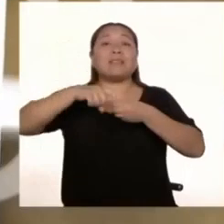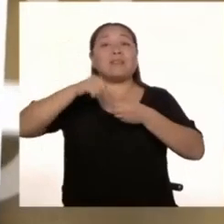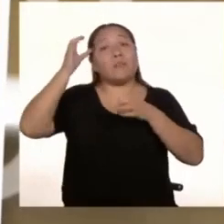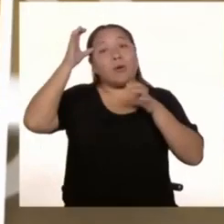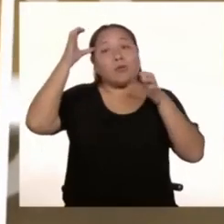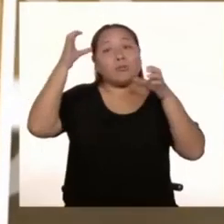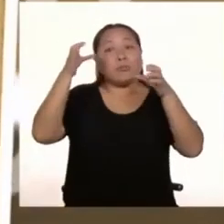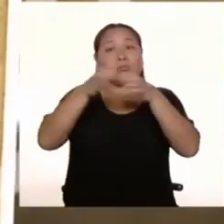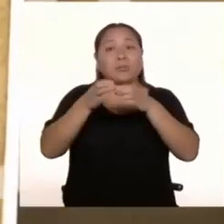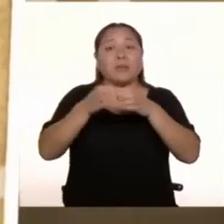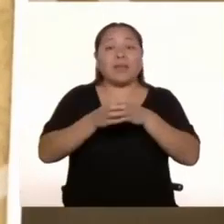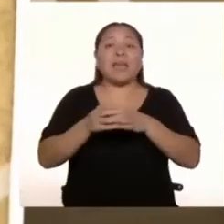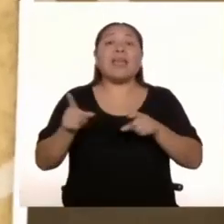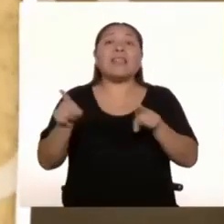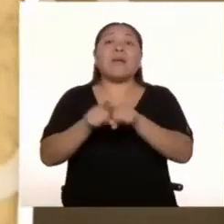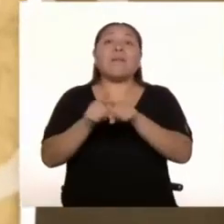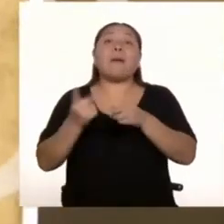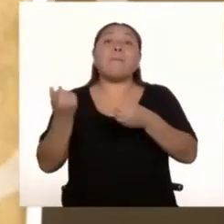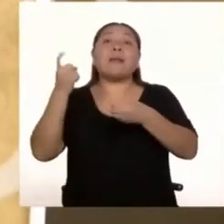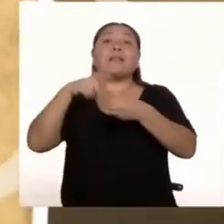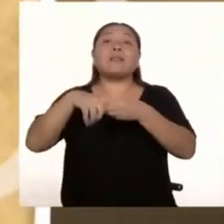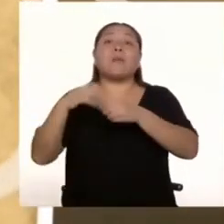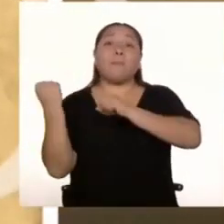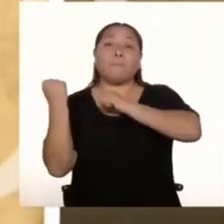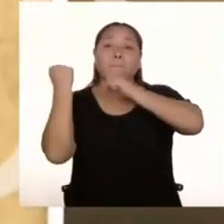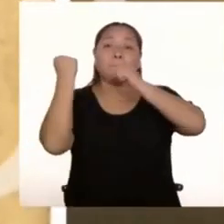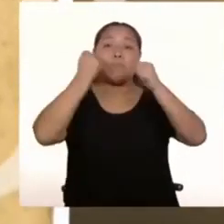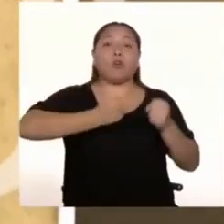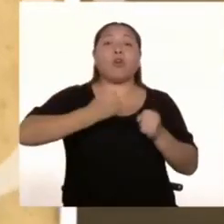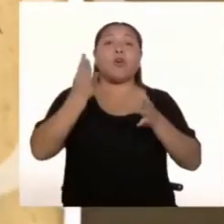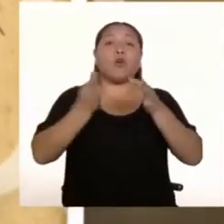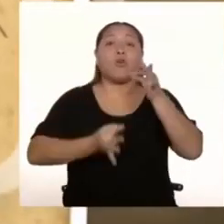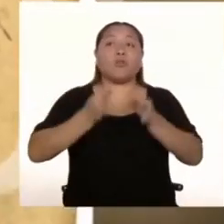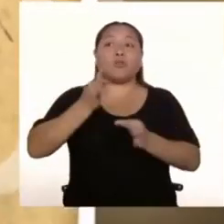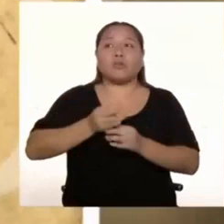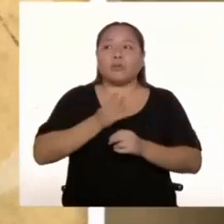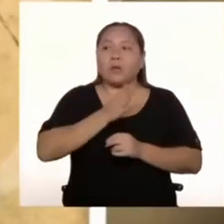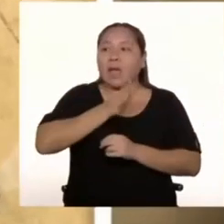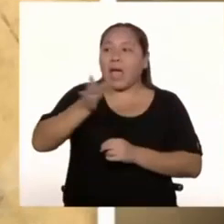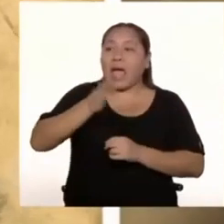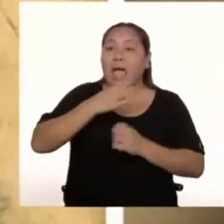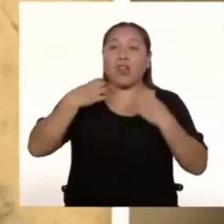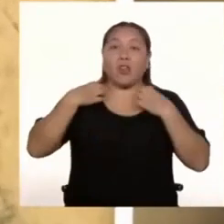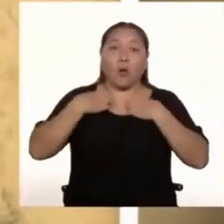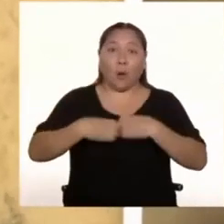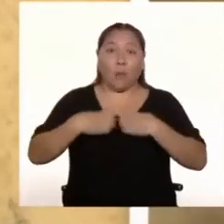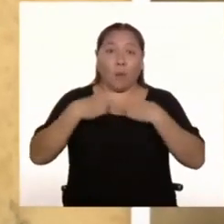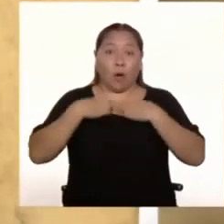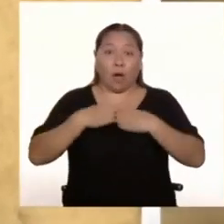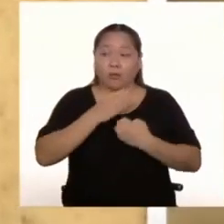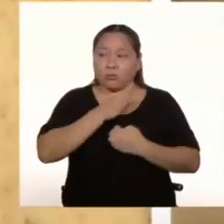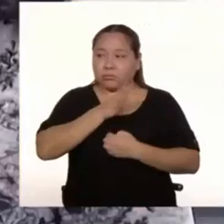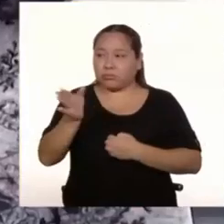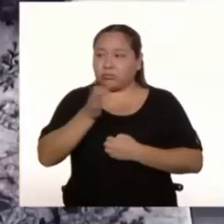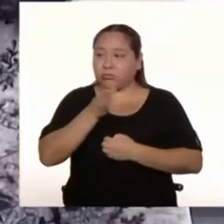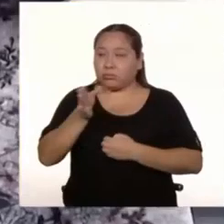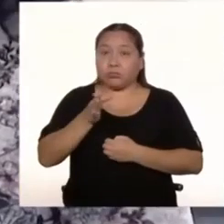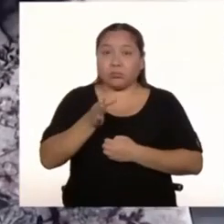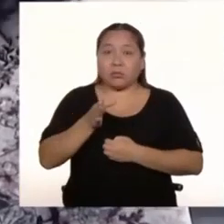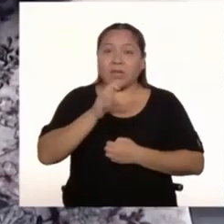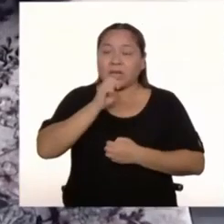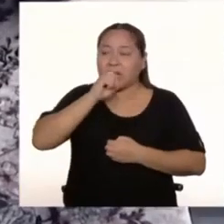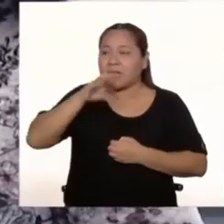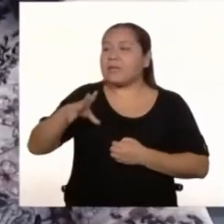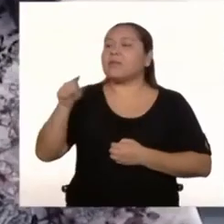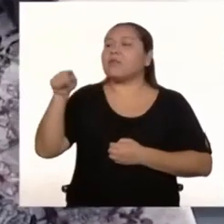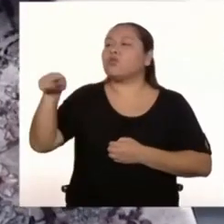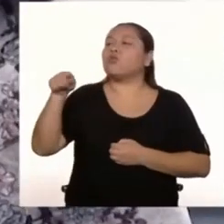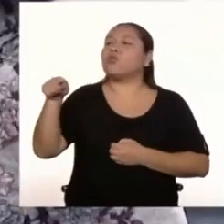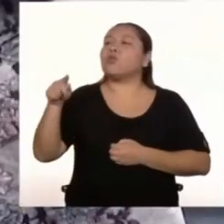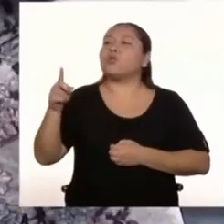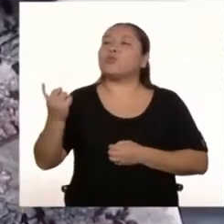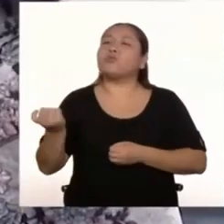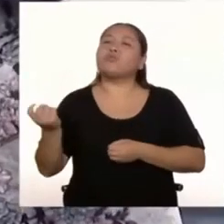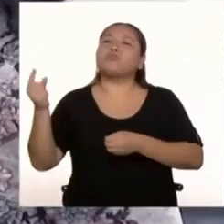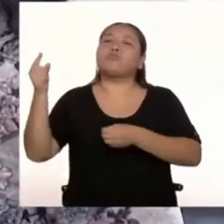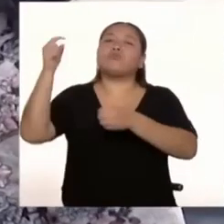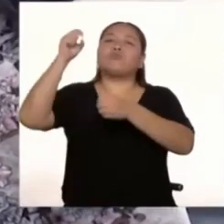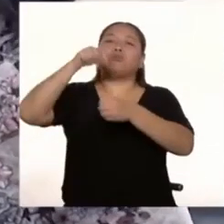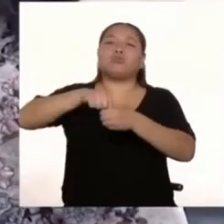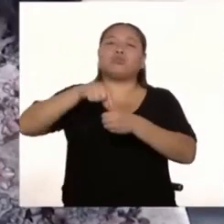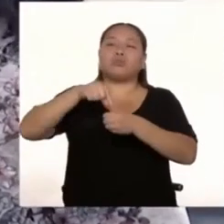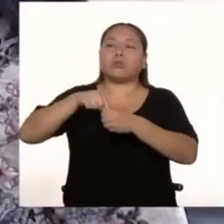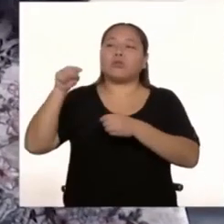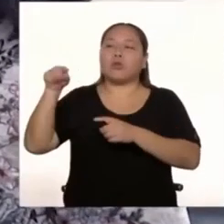del Poder Judicial. A él fueron los abogados los que van a designarle un espacio